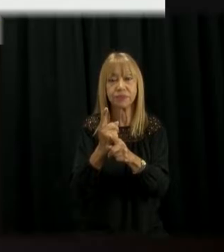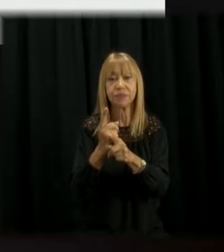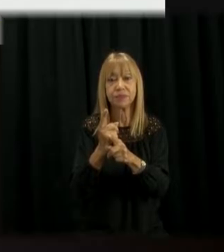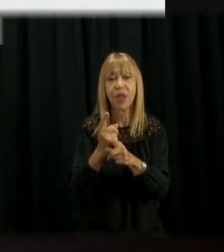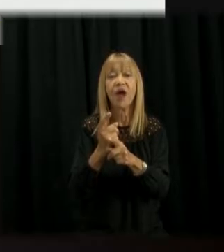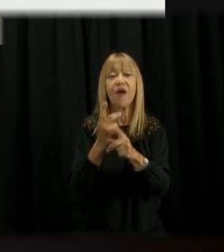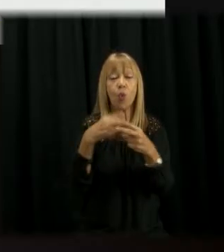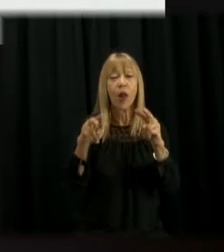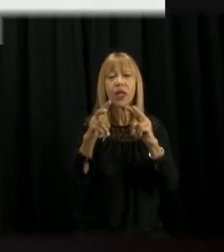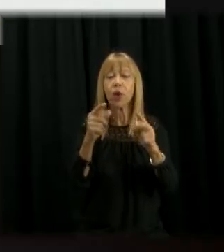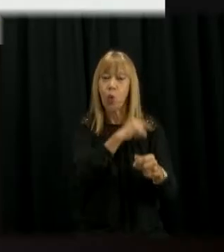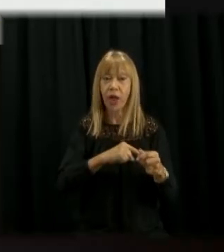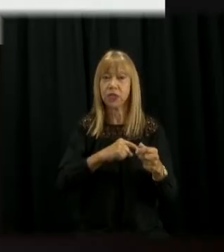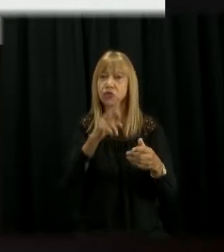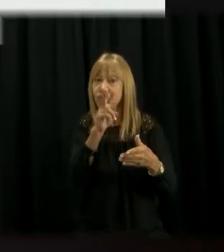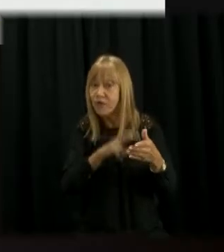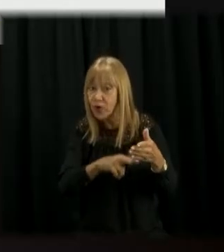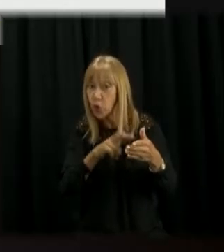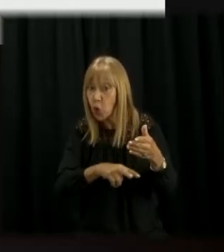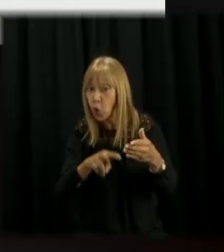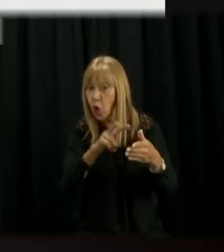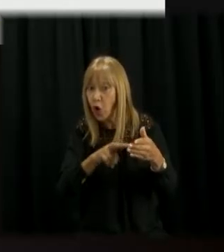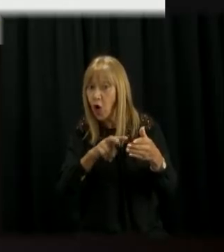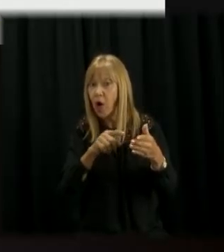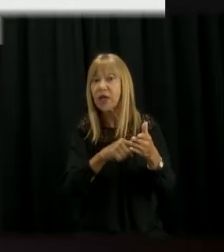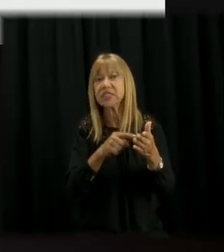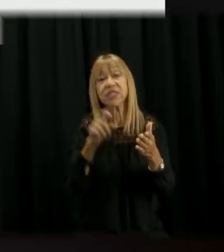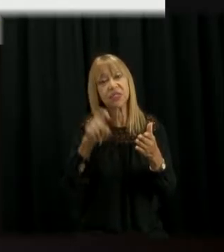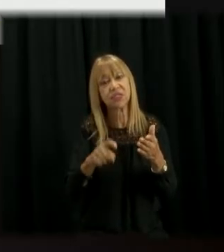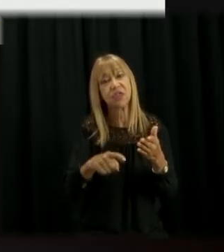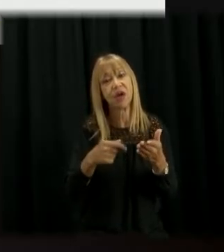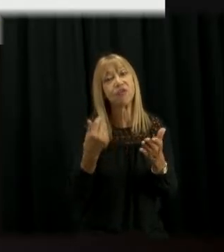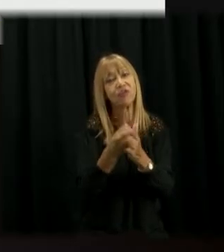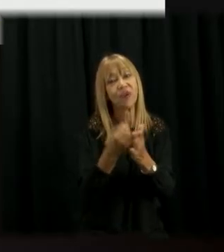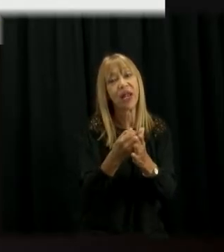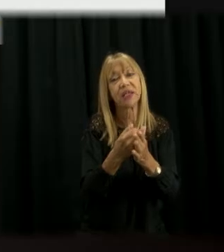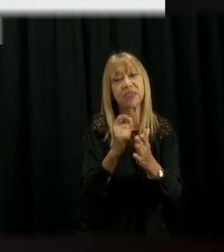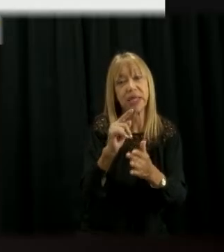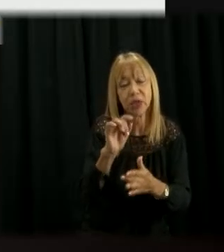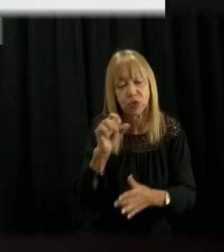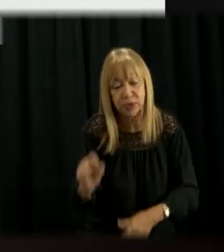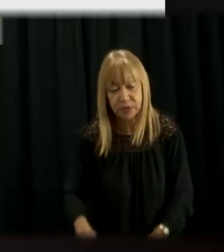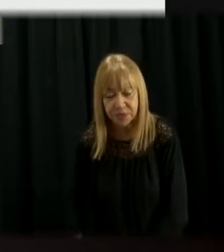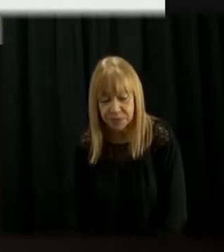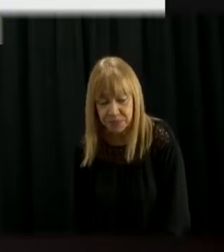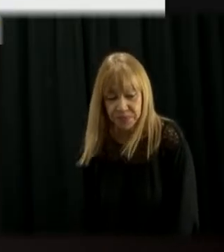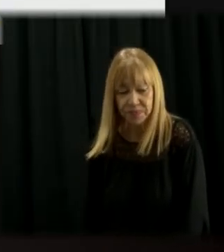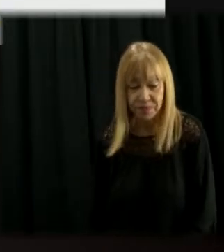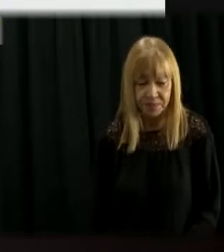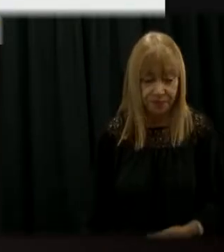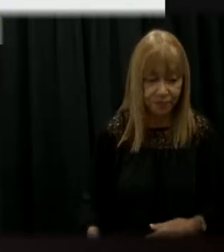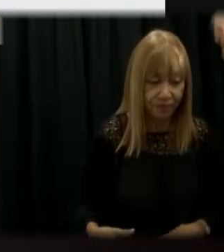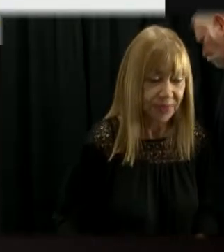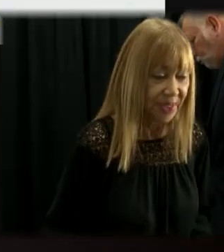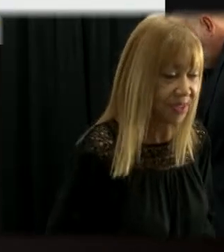información adecuada y la revisión de calidad que ellos entiendan que sea necesaria para estos estados financieros.